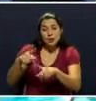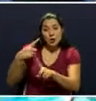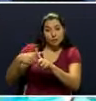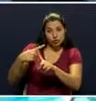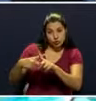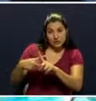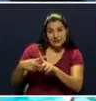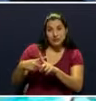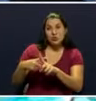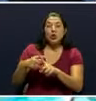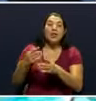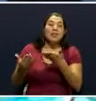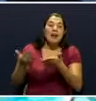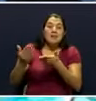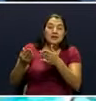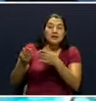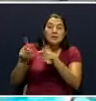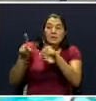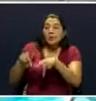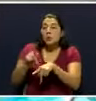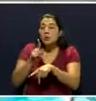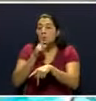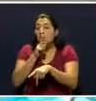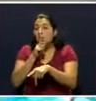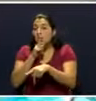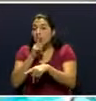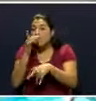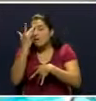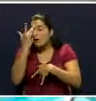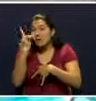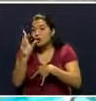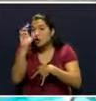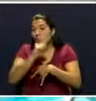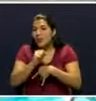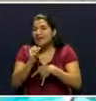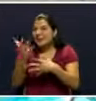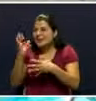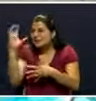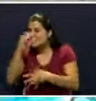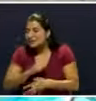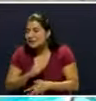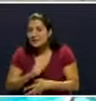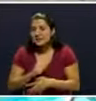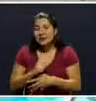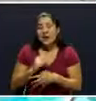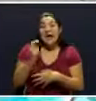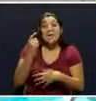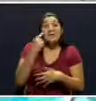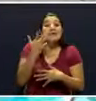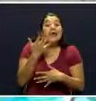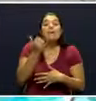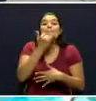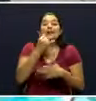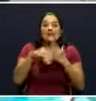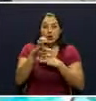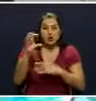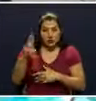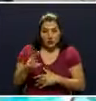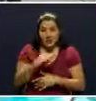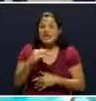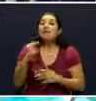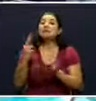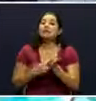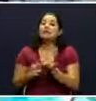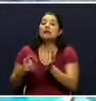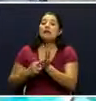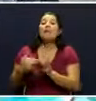lugares silenciosos, para ver qué es lo que está pasando en nuestro país y simultáneamente el ministro de Salud va